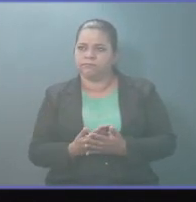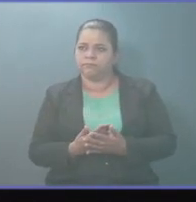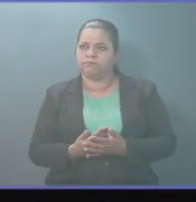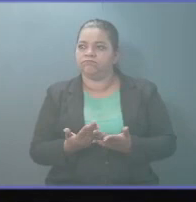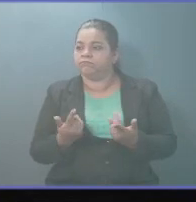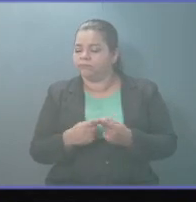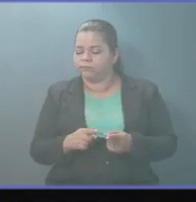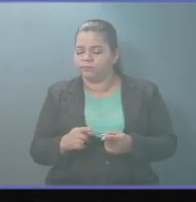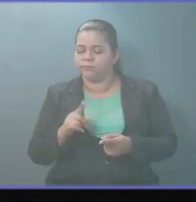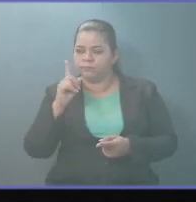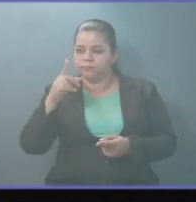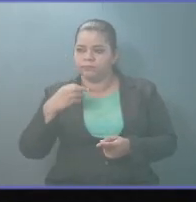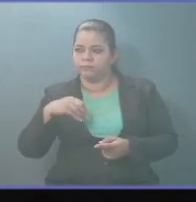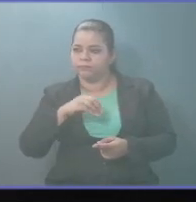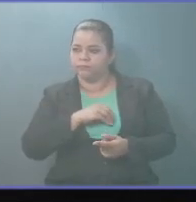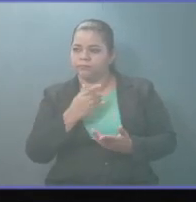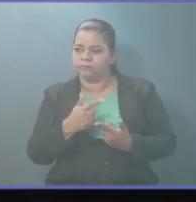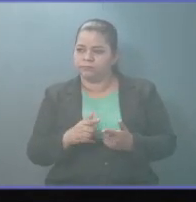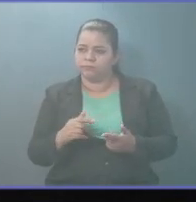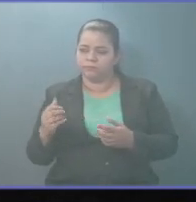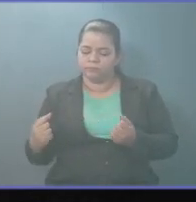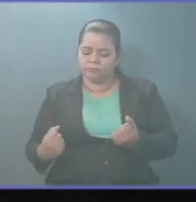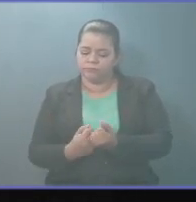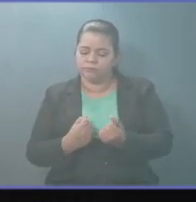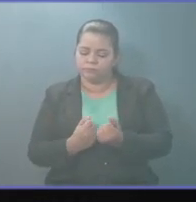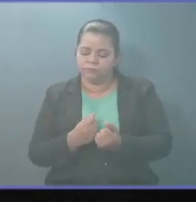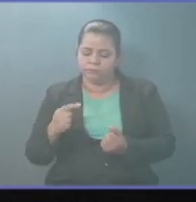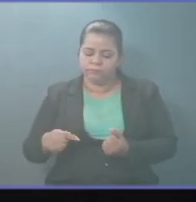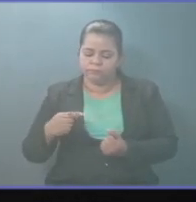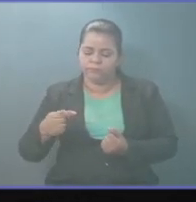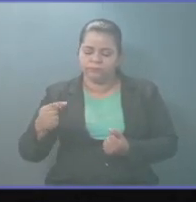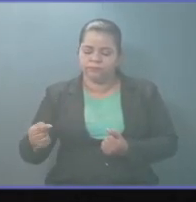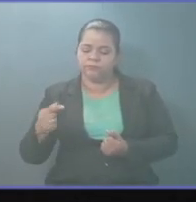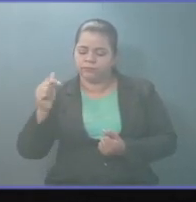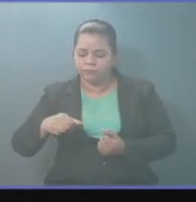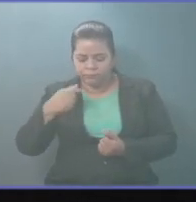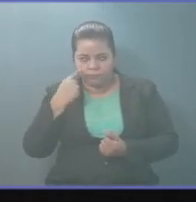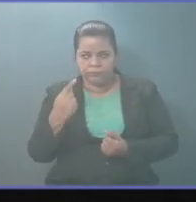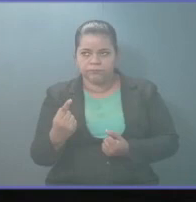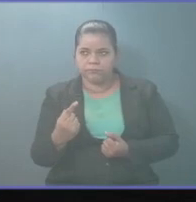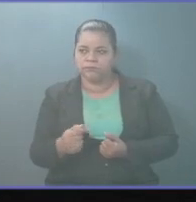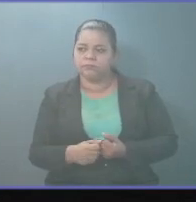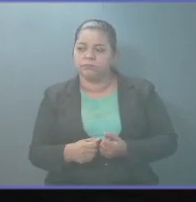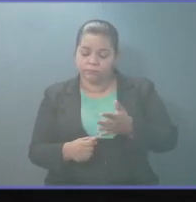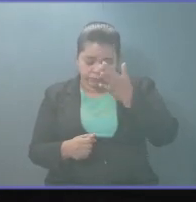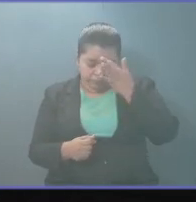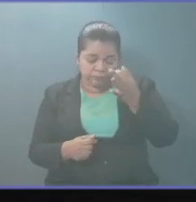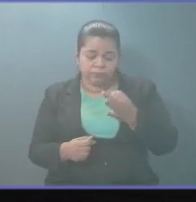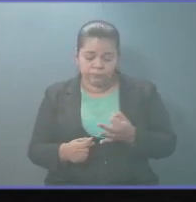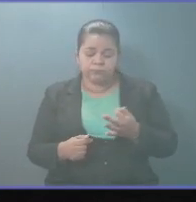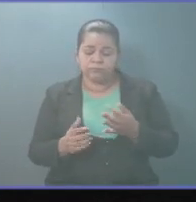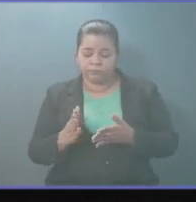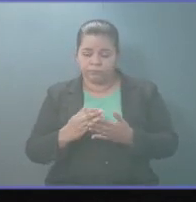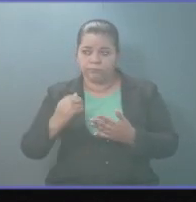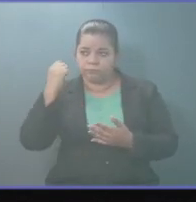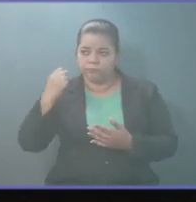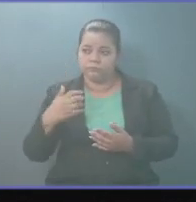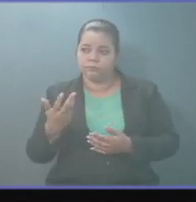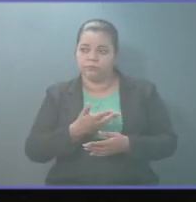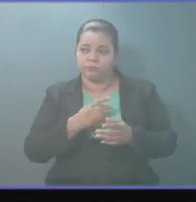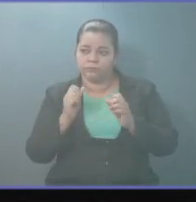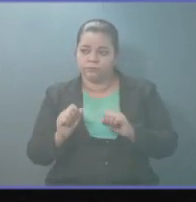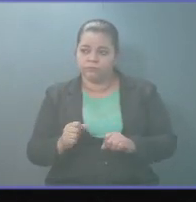de la ejecución del mismo tribunal. Sin embargo, colegas, debo de señalar que, y más bien